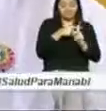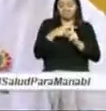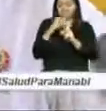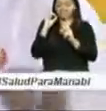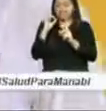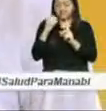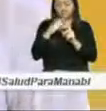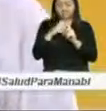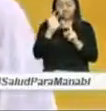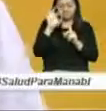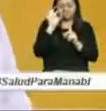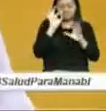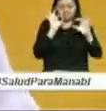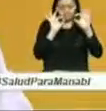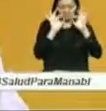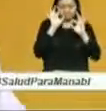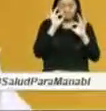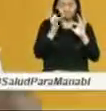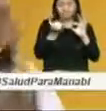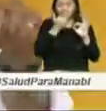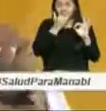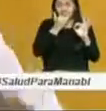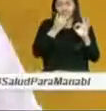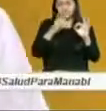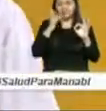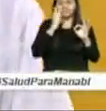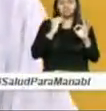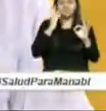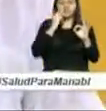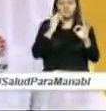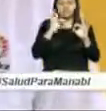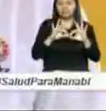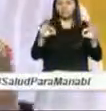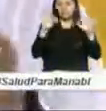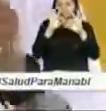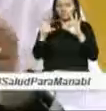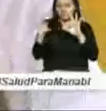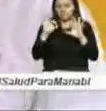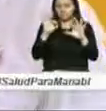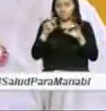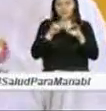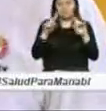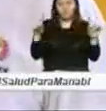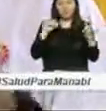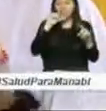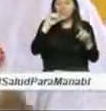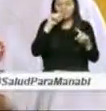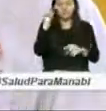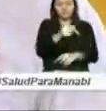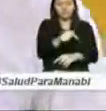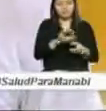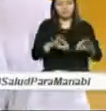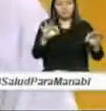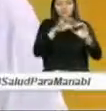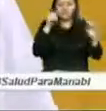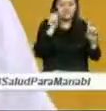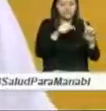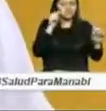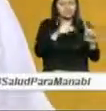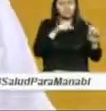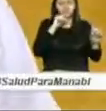porque también de eso se saca experiencia. Pero sobre todo nos concentramos en aquello que no alcanzamos. Y una de las cosas que no